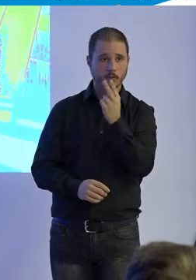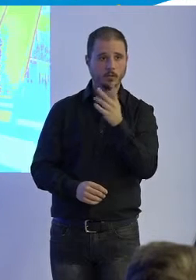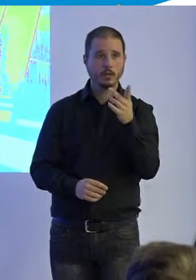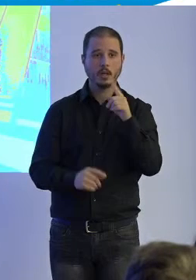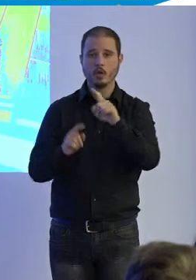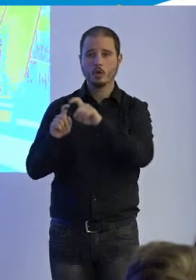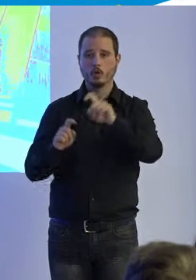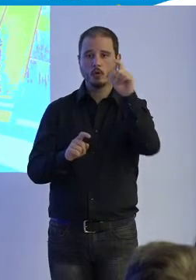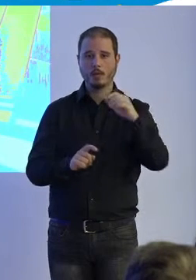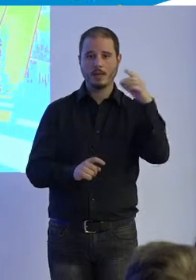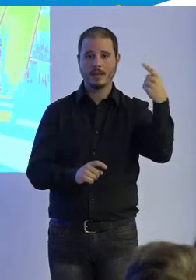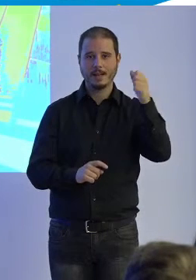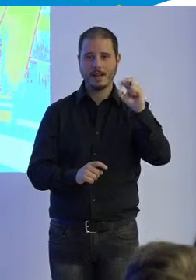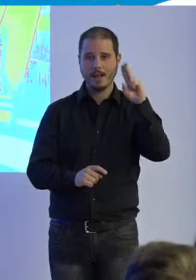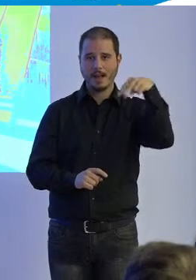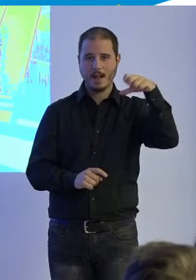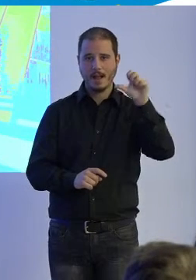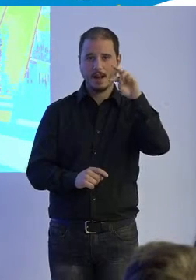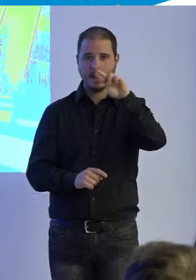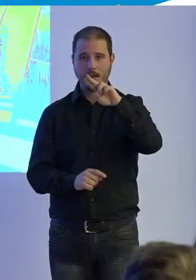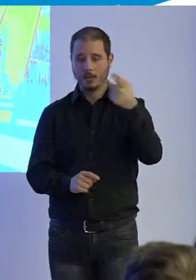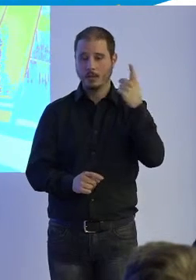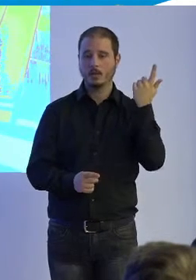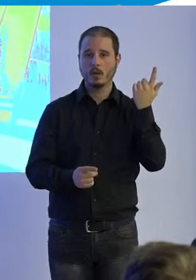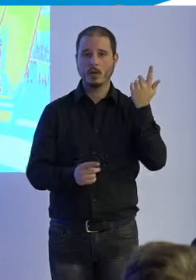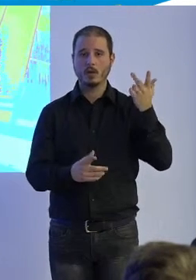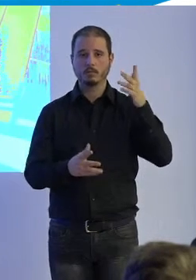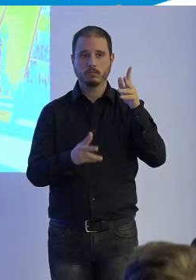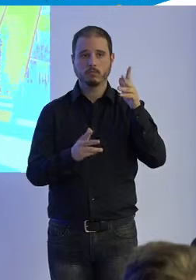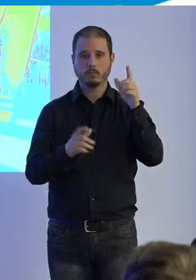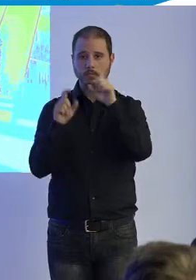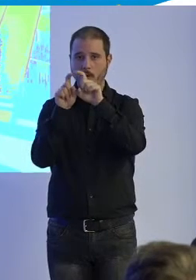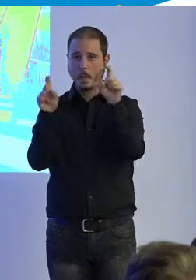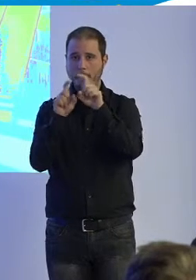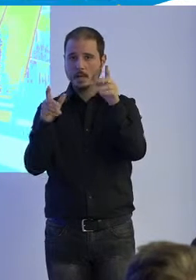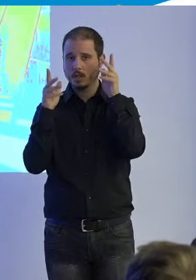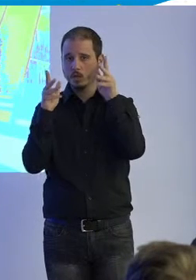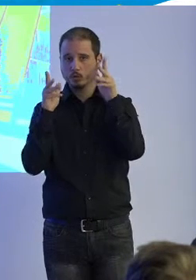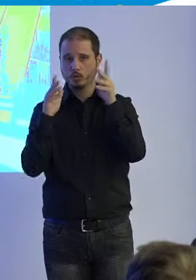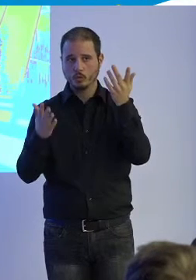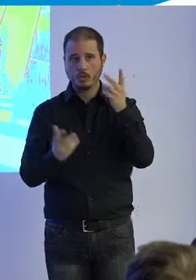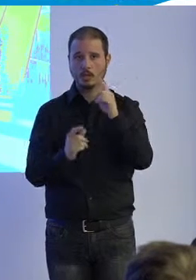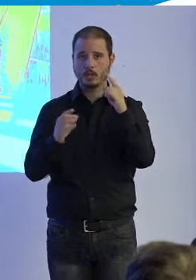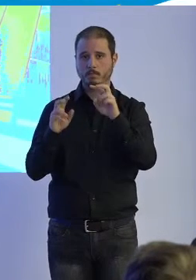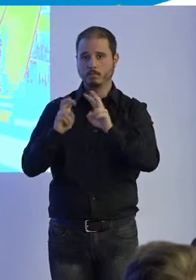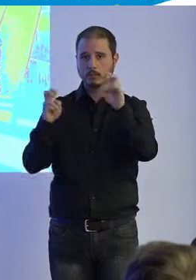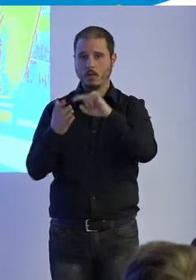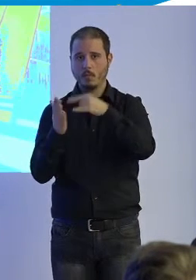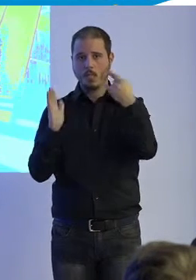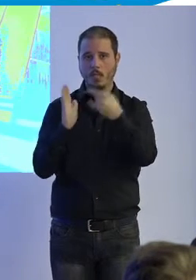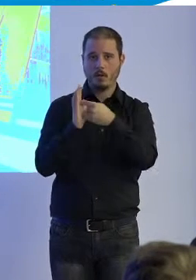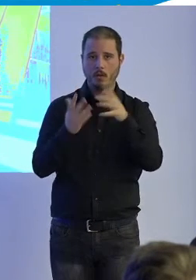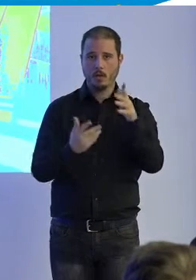Gartner. Gartner es una consultora que hace prospección tecnológica y va sacando cada